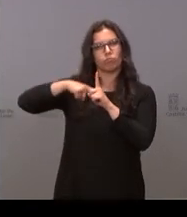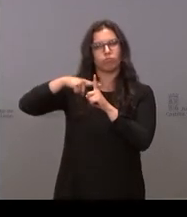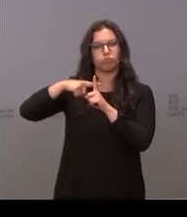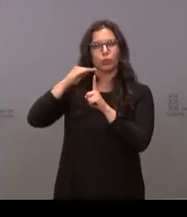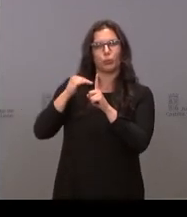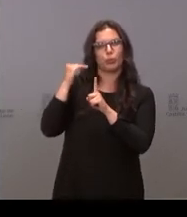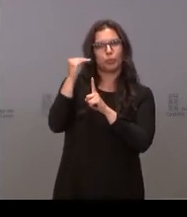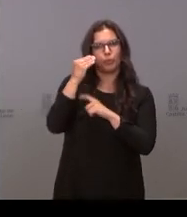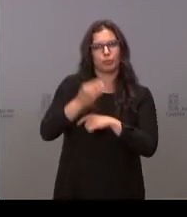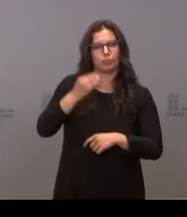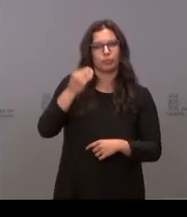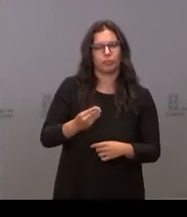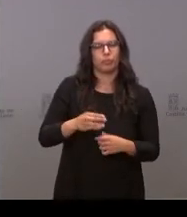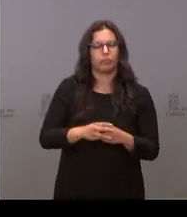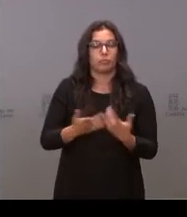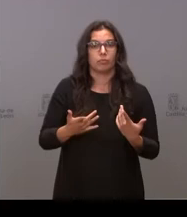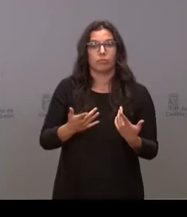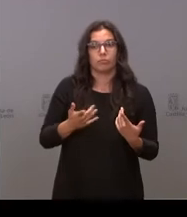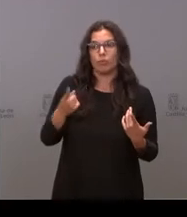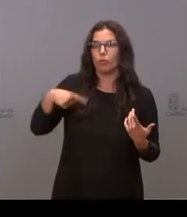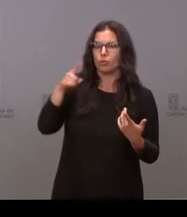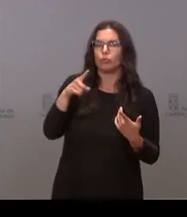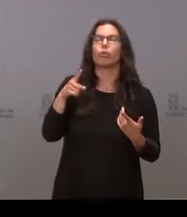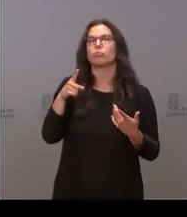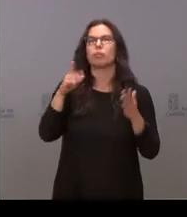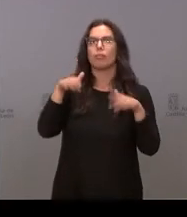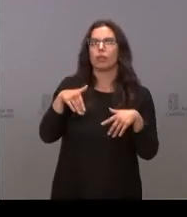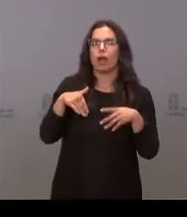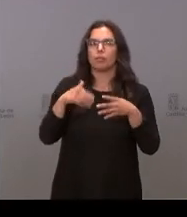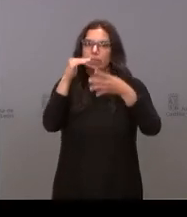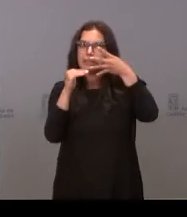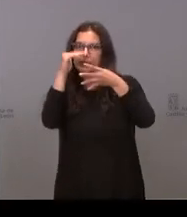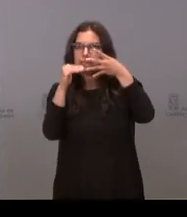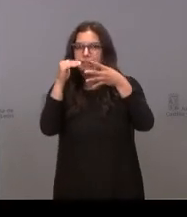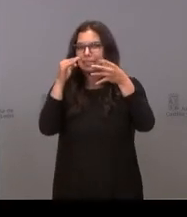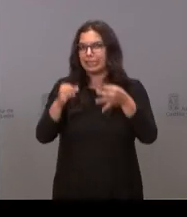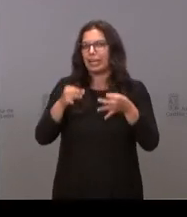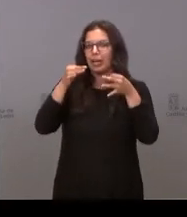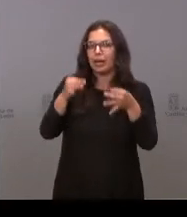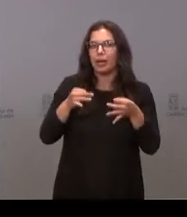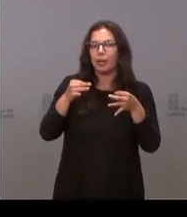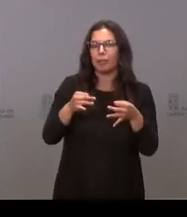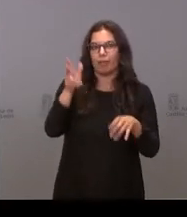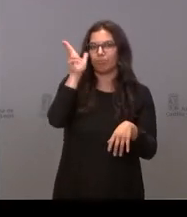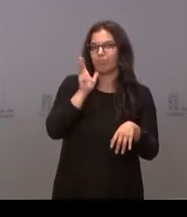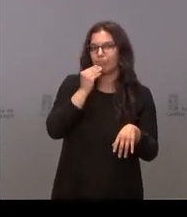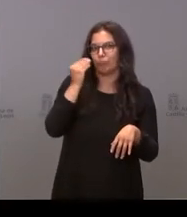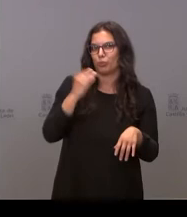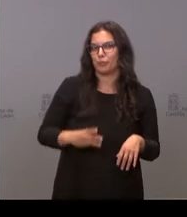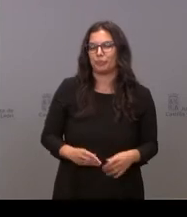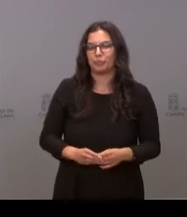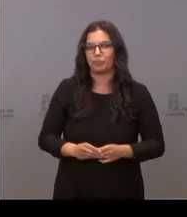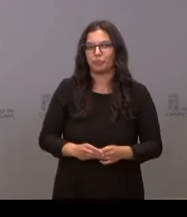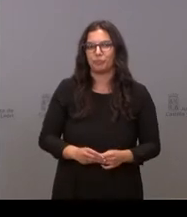como la que es la competición de baloncesto. Estáis ahí entre los primeros puestos, siempre puestos de privilegio,